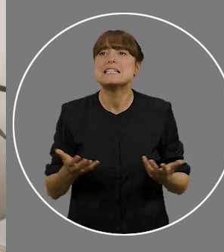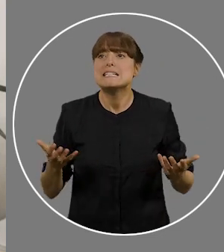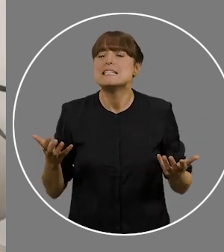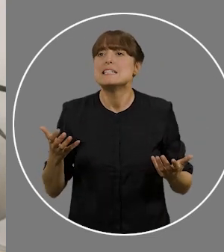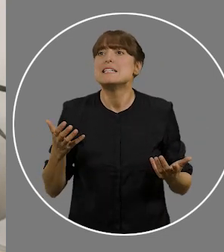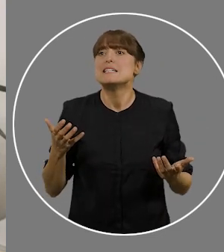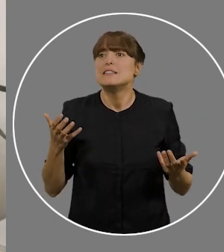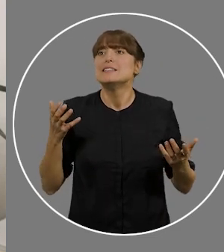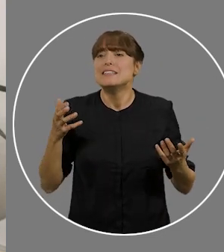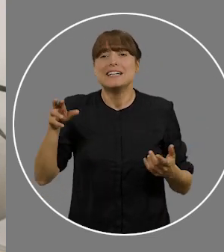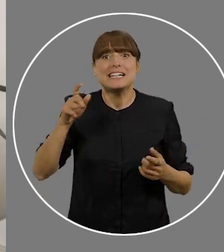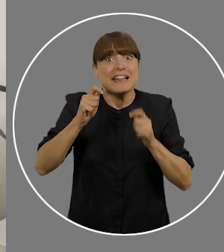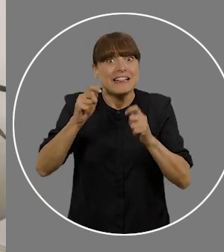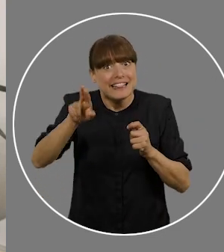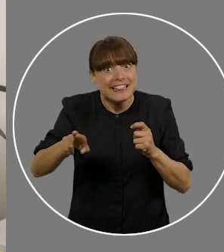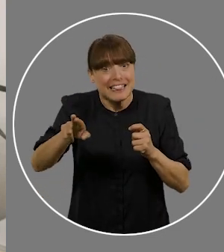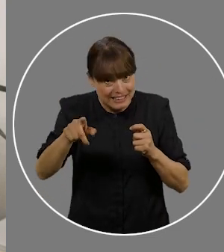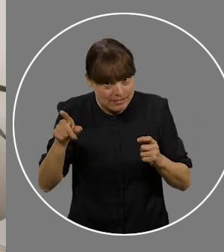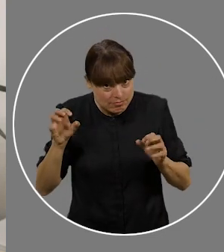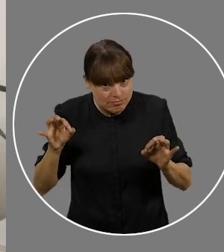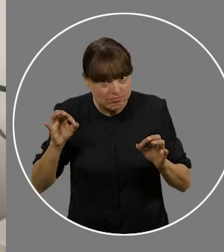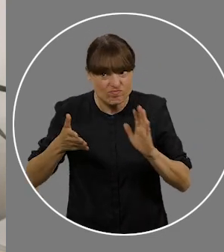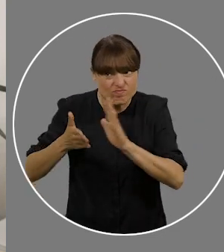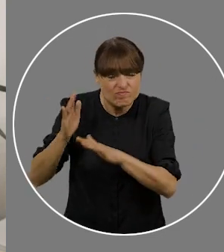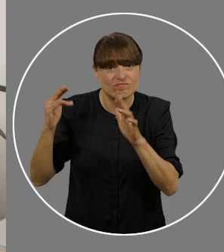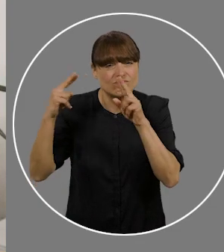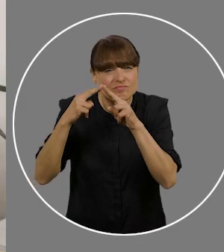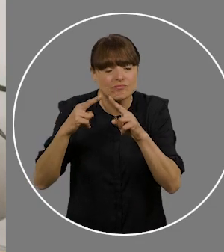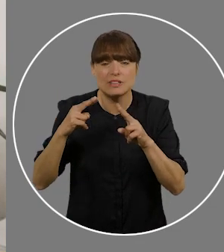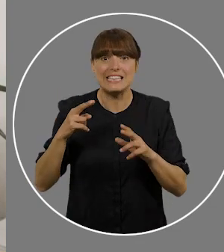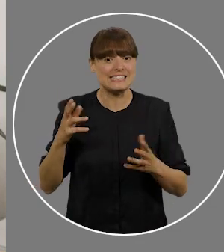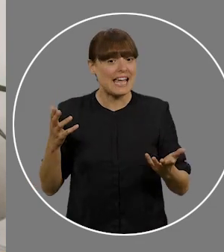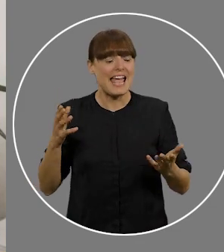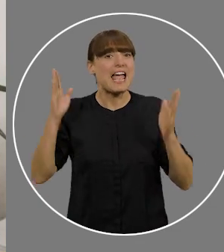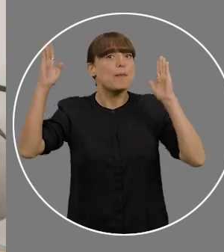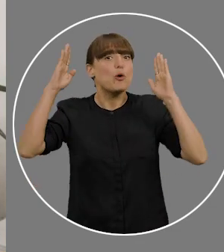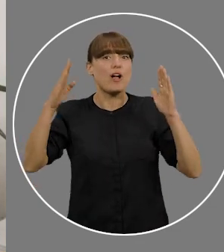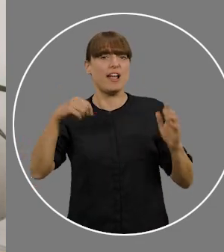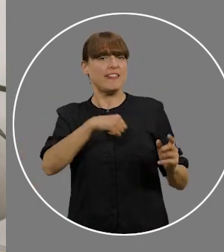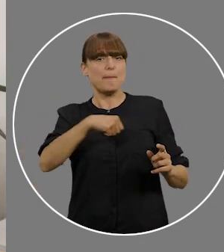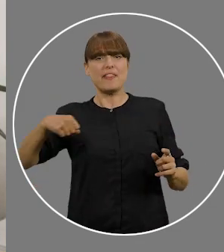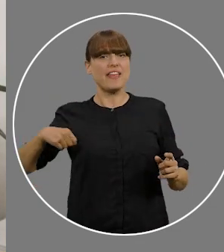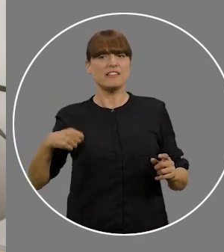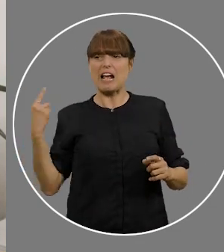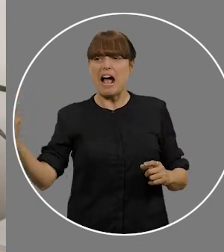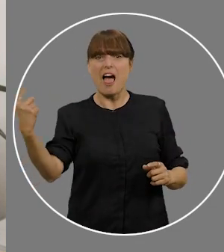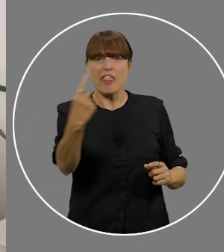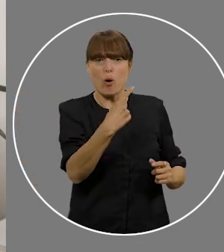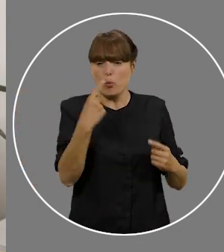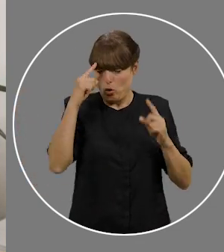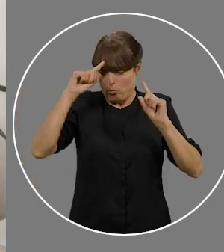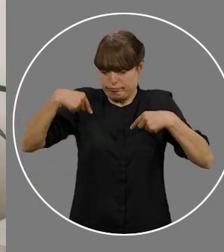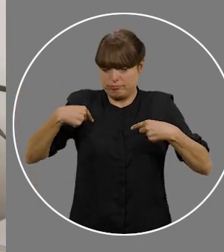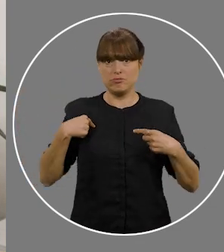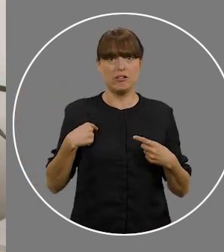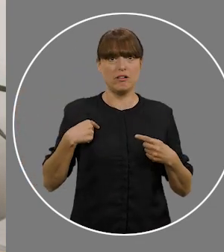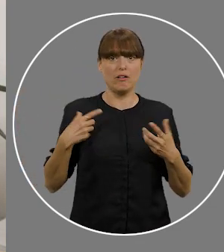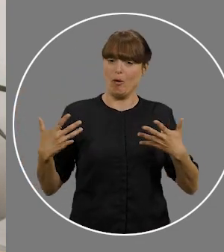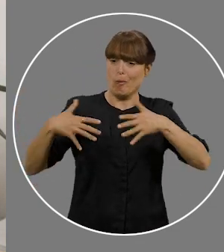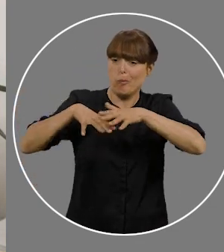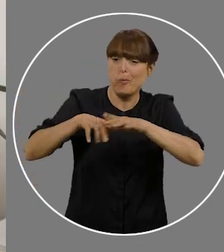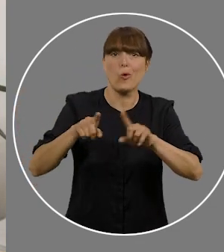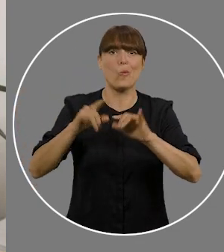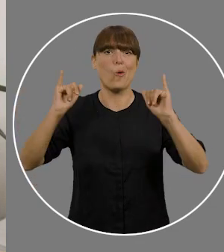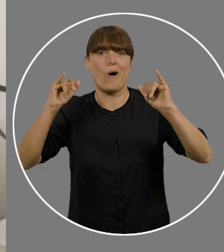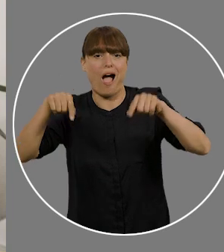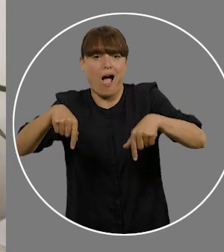si iban a comprar o a hacer algo. Sí, pero claro, es que en aquel tiempo la gente iba independiente porque cada